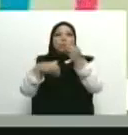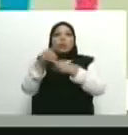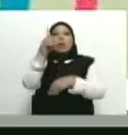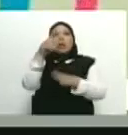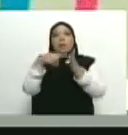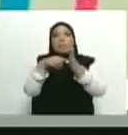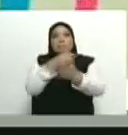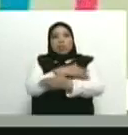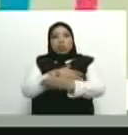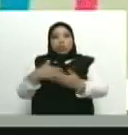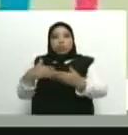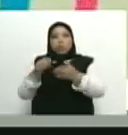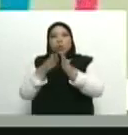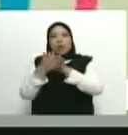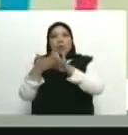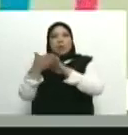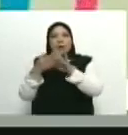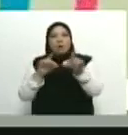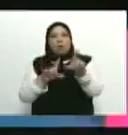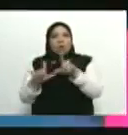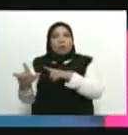y tanto, ¿no? Así es,